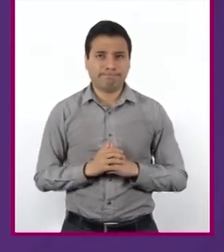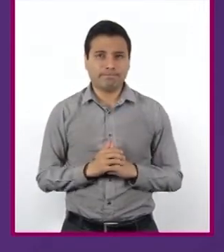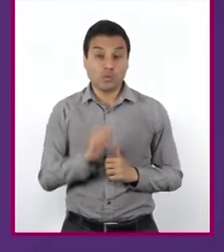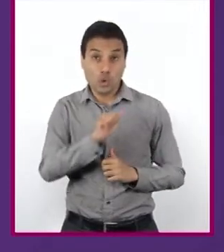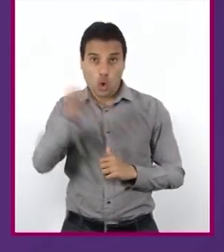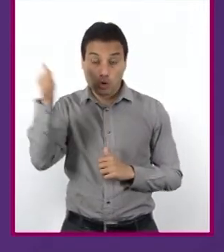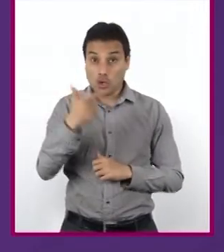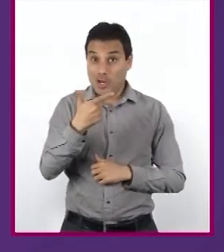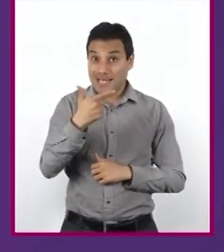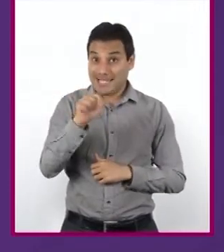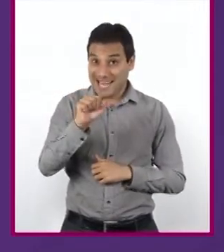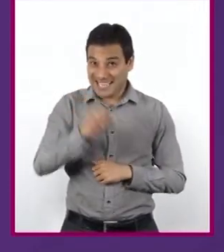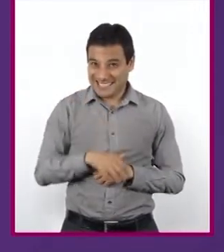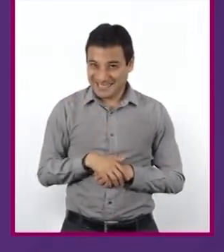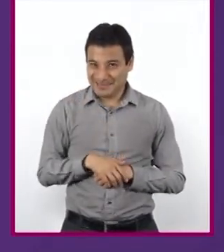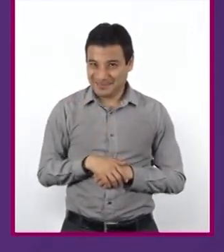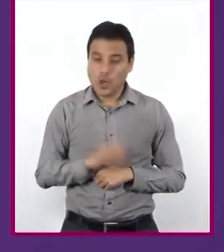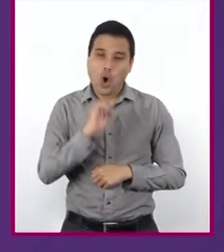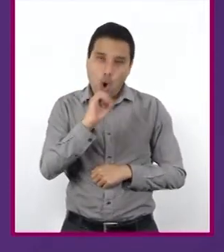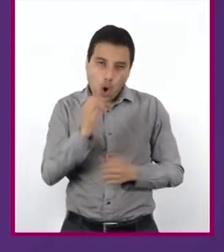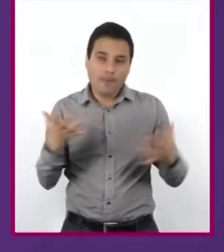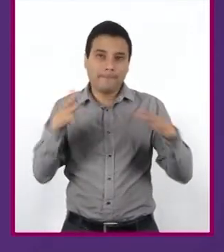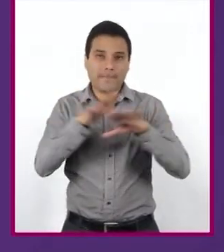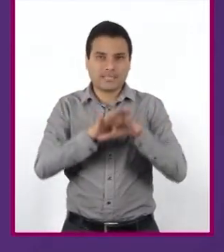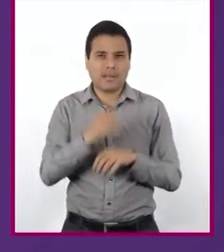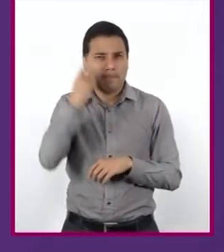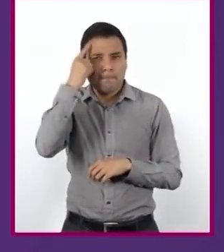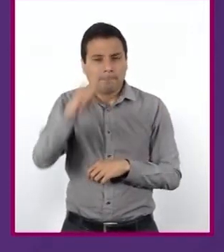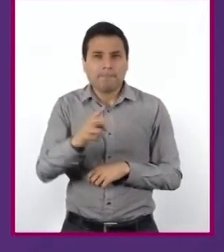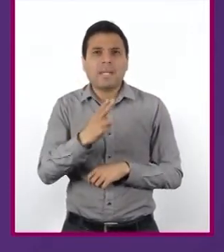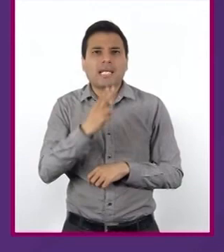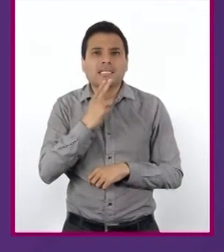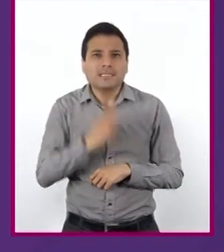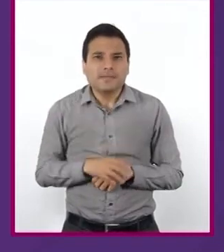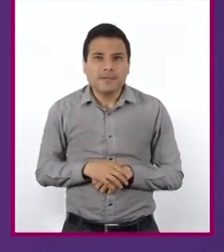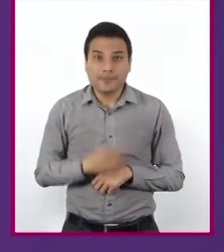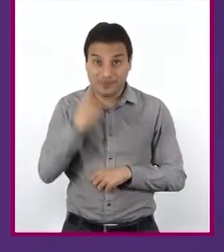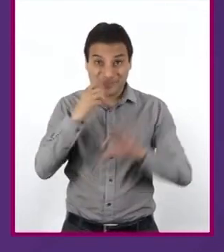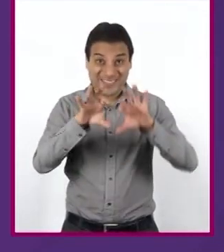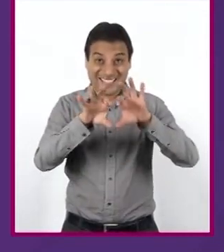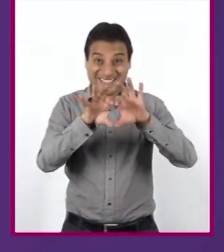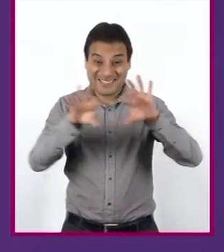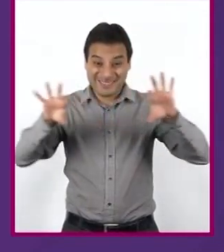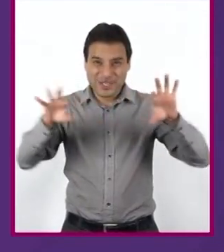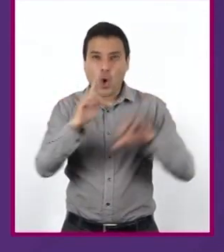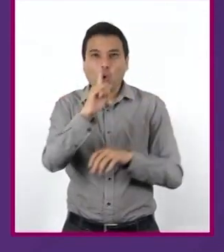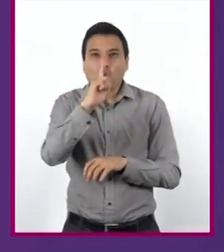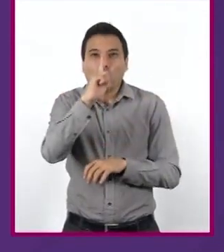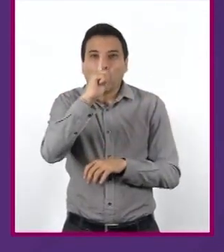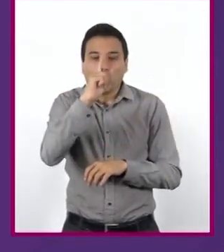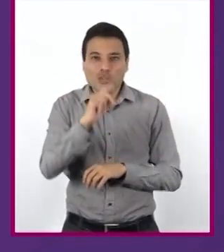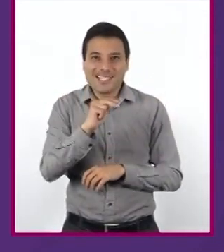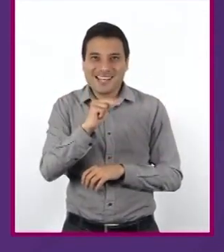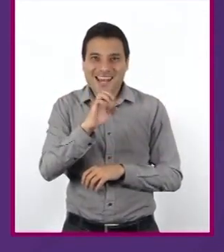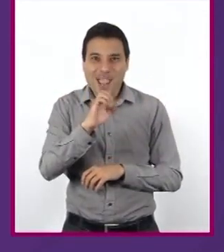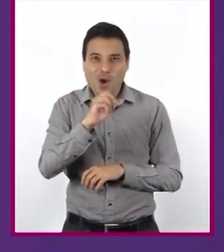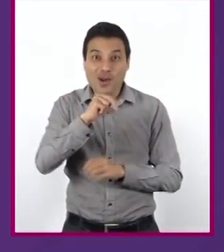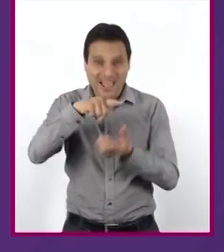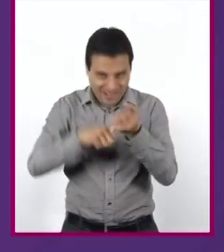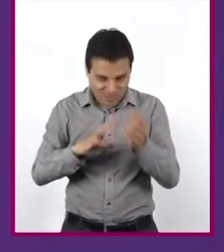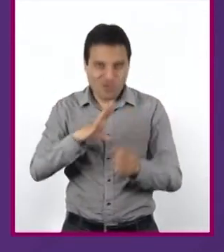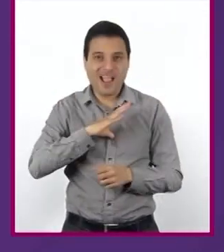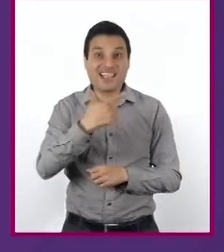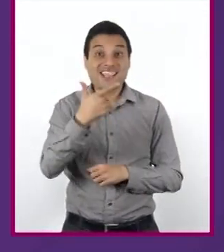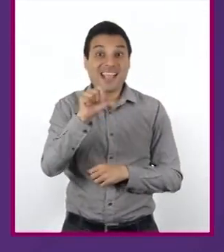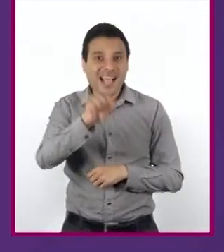Otros gases similares o mezclas de ellos se emplean en tubos especiales, conocidos como luces de neón. Cada uno